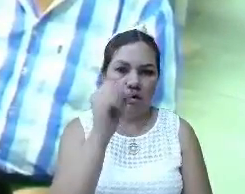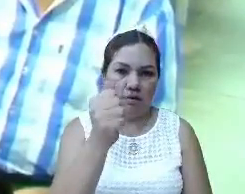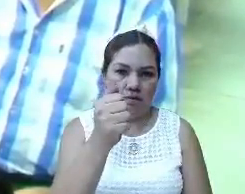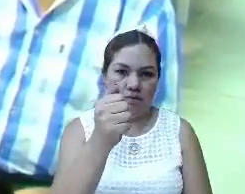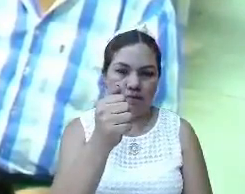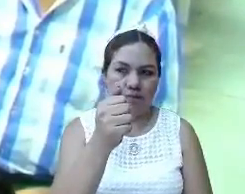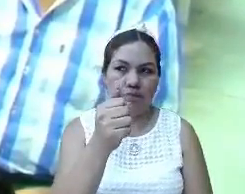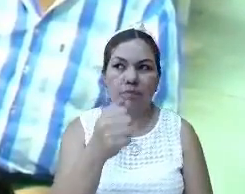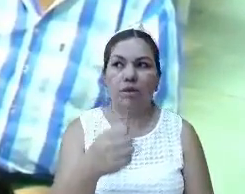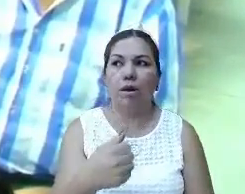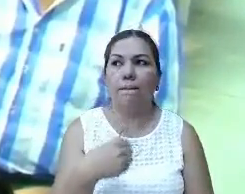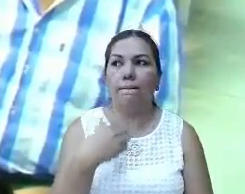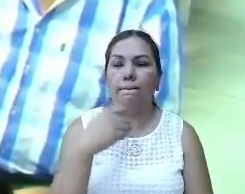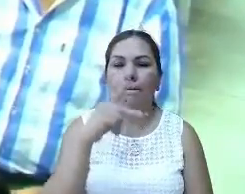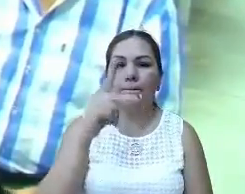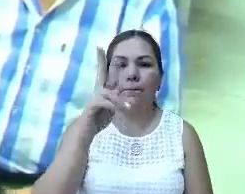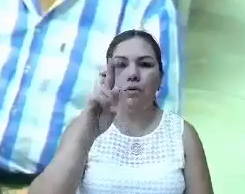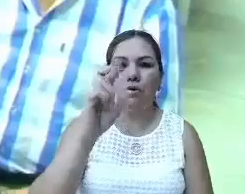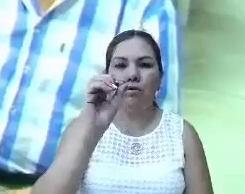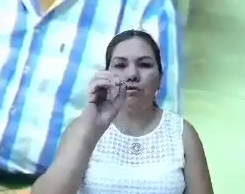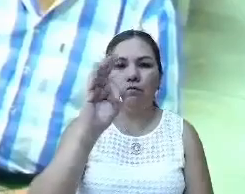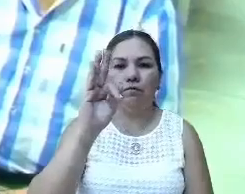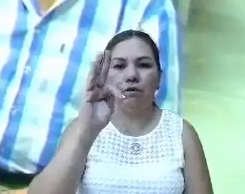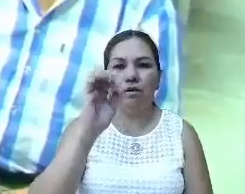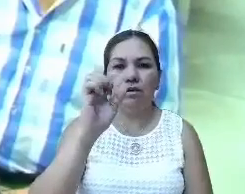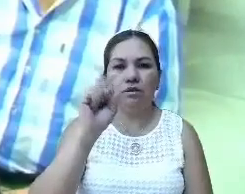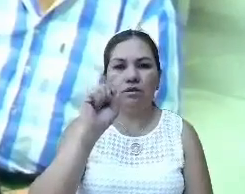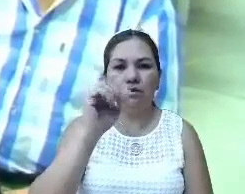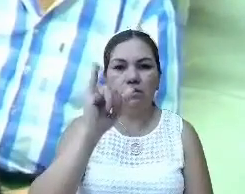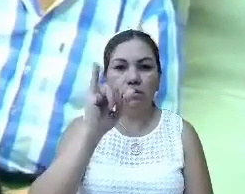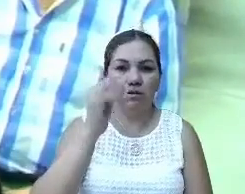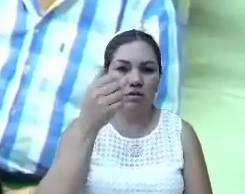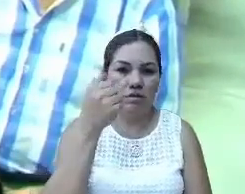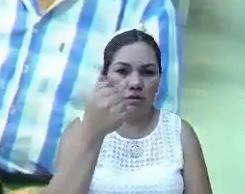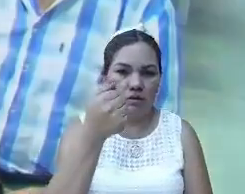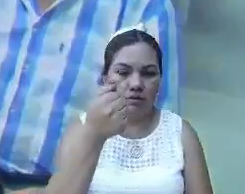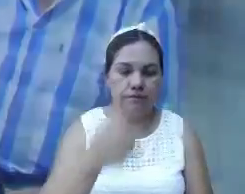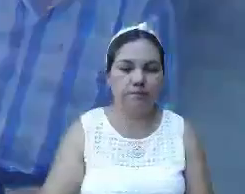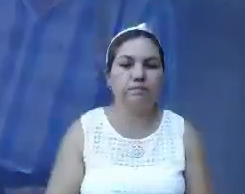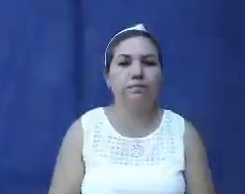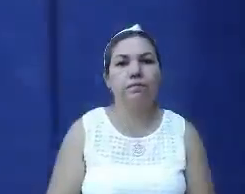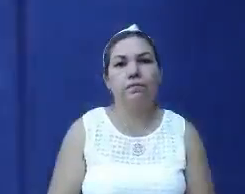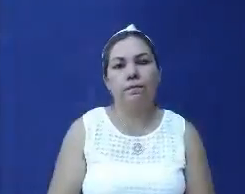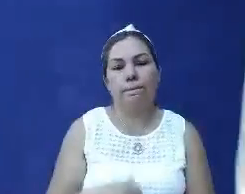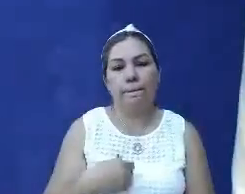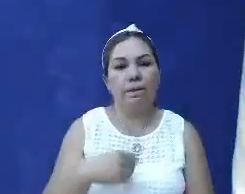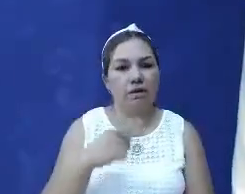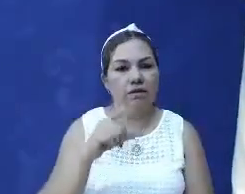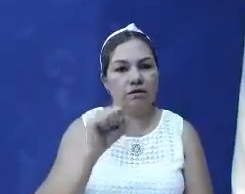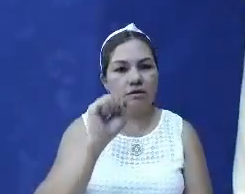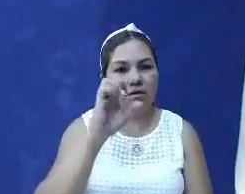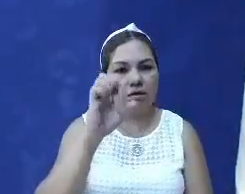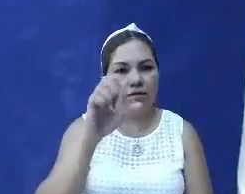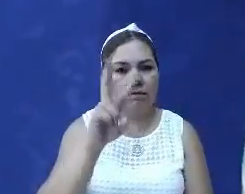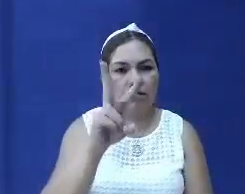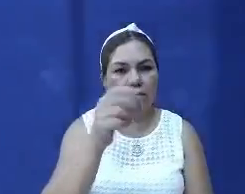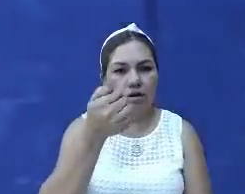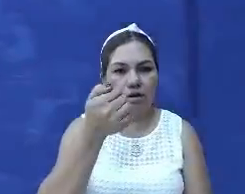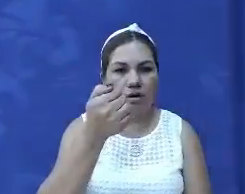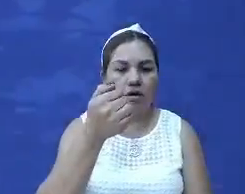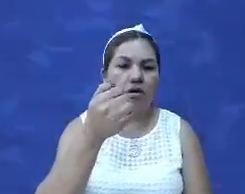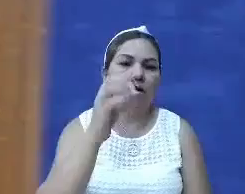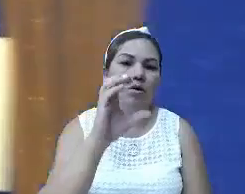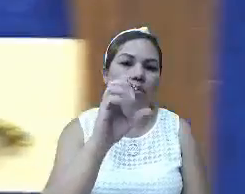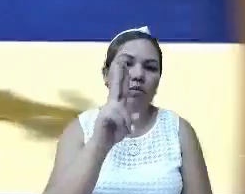están esperando que se cumpla? Levanten la mano. Wow, son muchos. Amén. Diga conmigo, ¿se va a cumplir? Porque